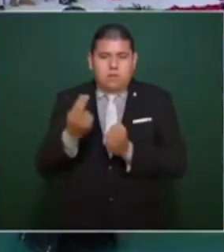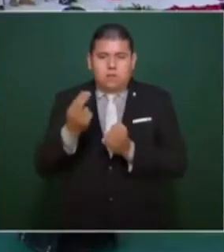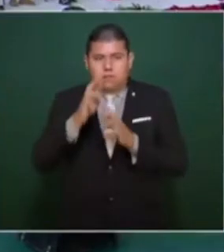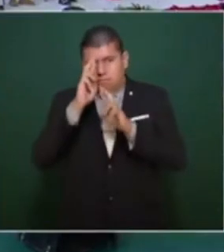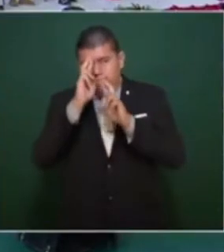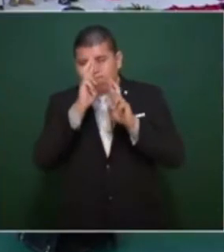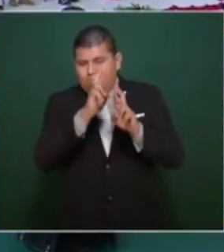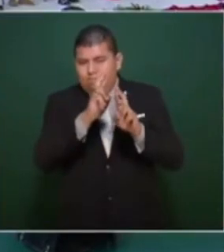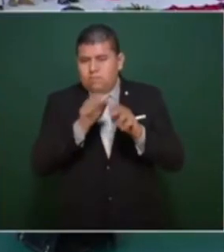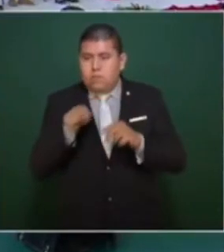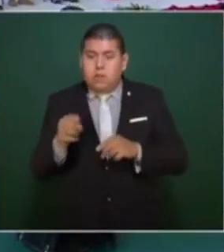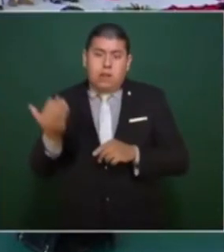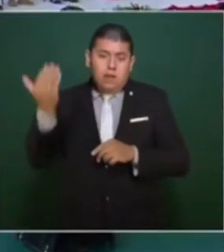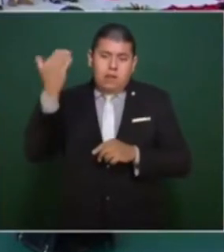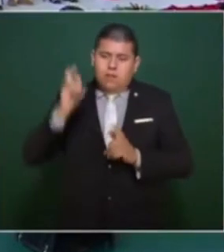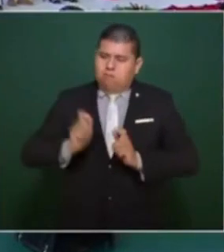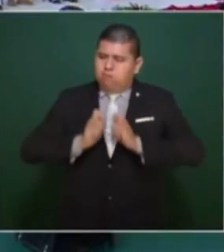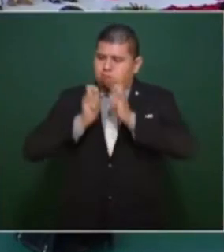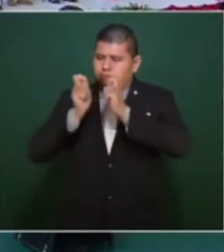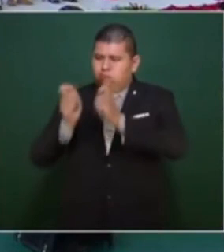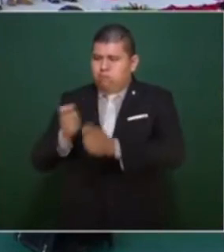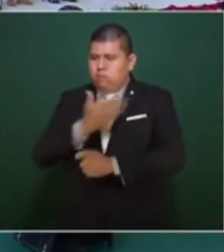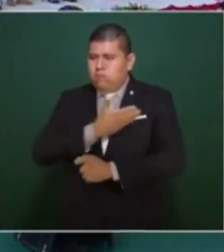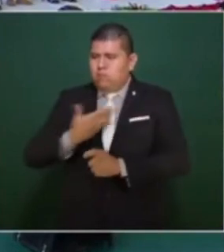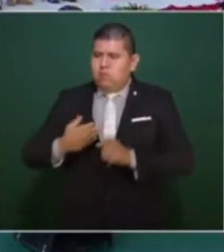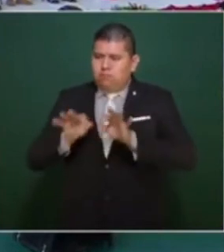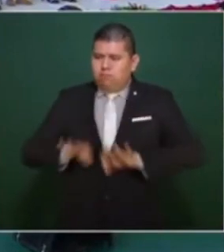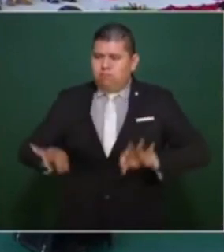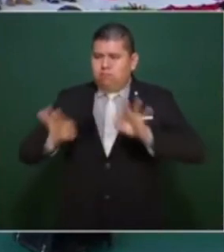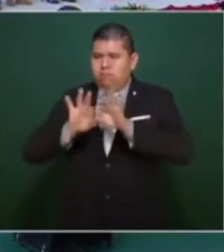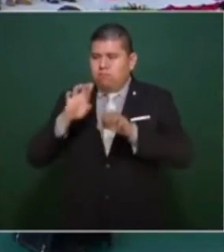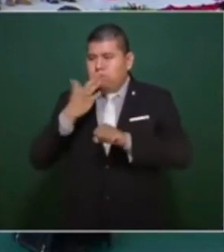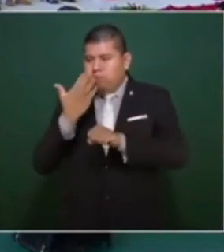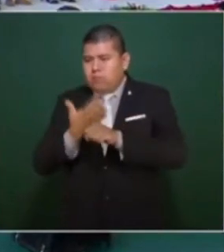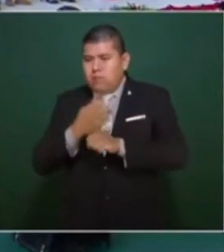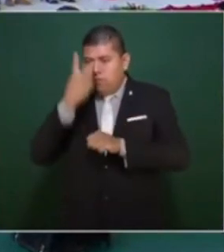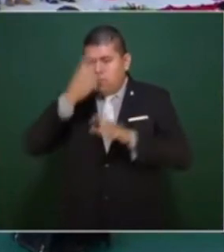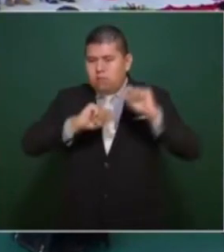Por lo que representó pues a México